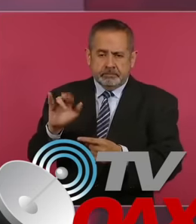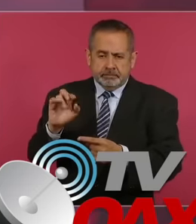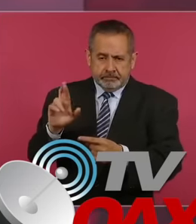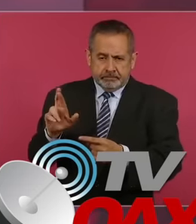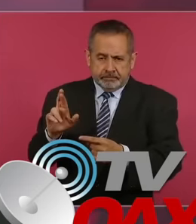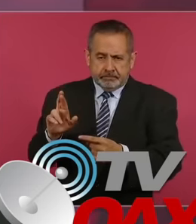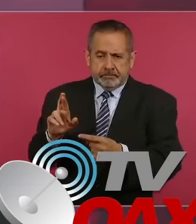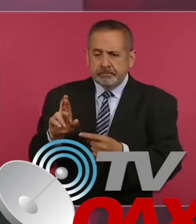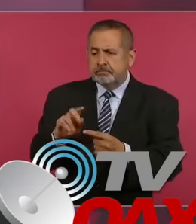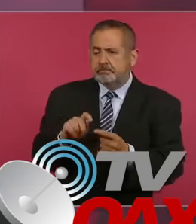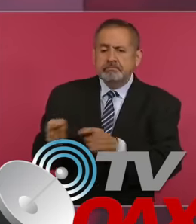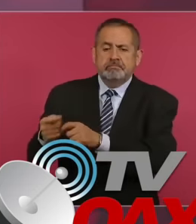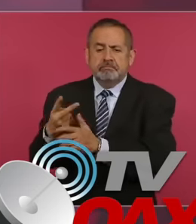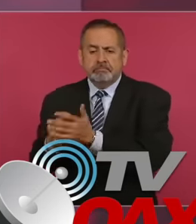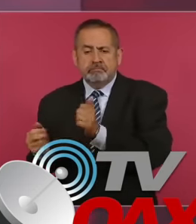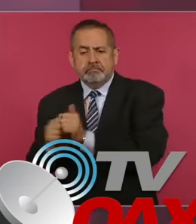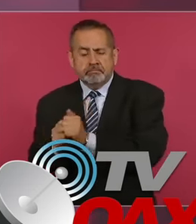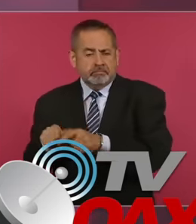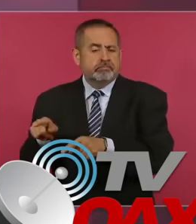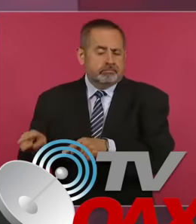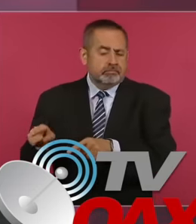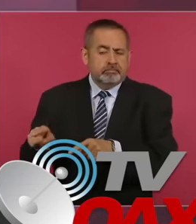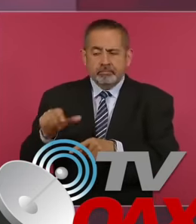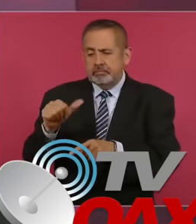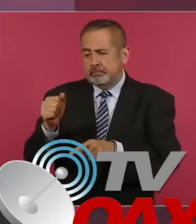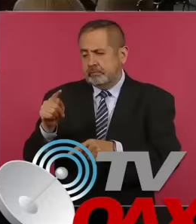Los trenes del metro